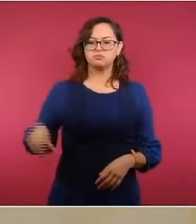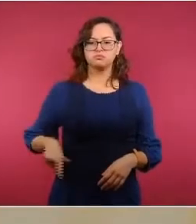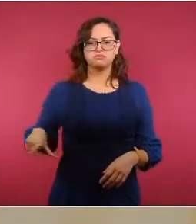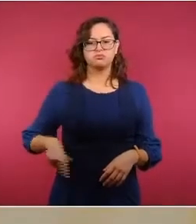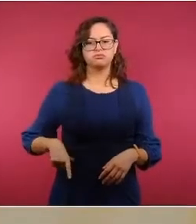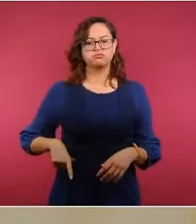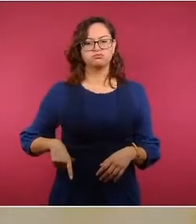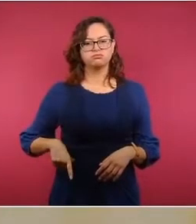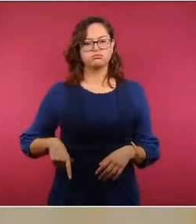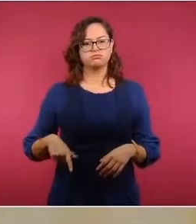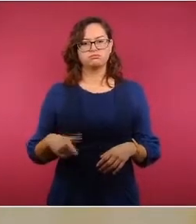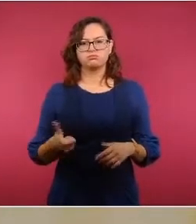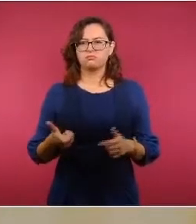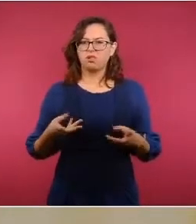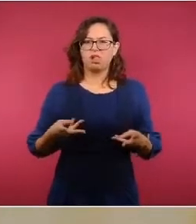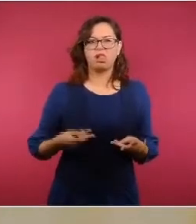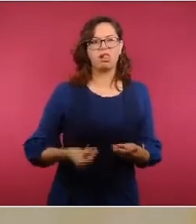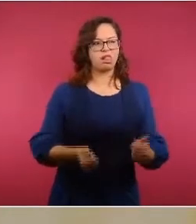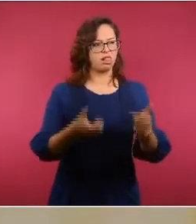en el gobierno durante